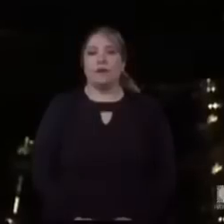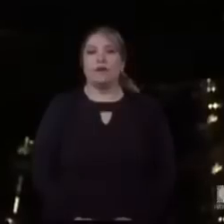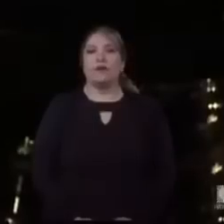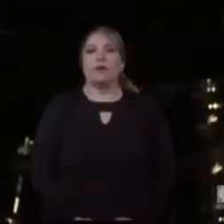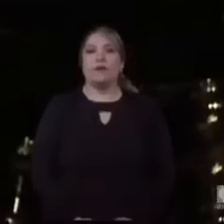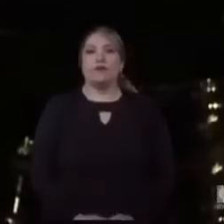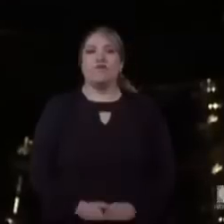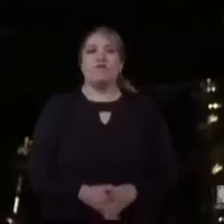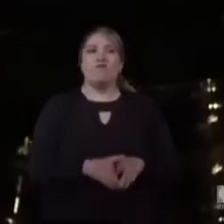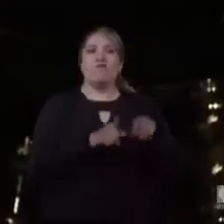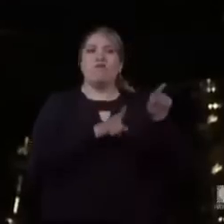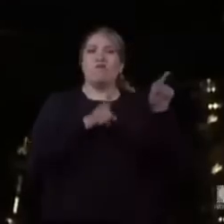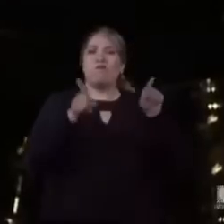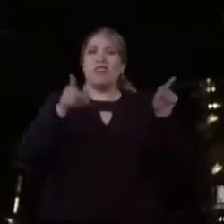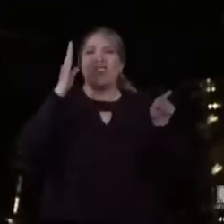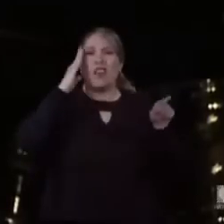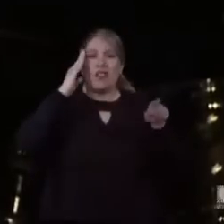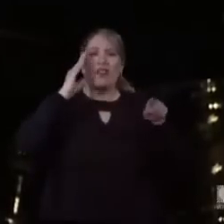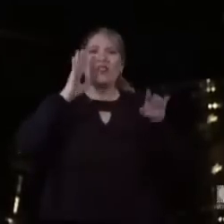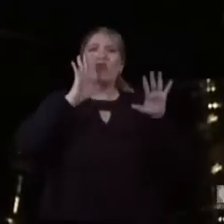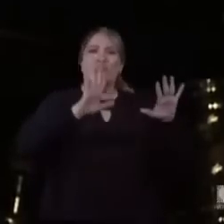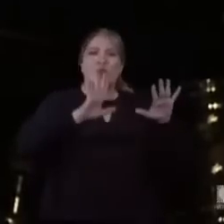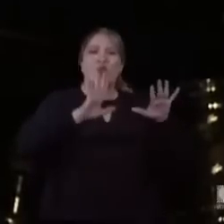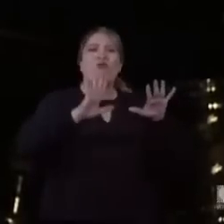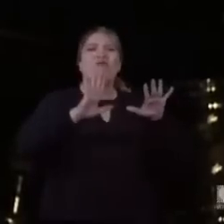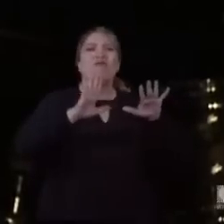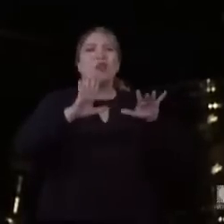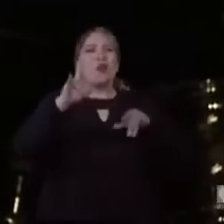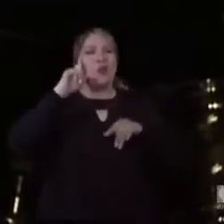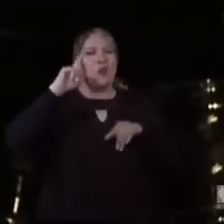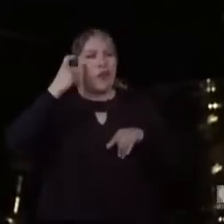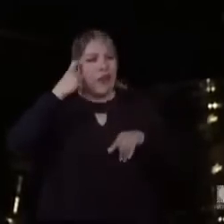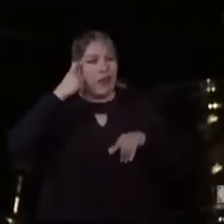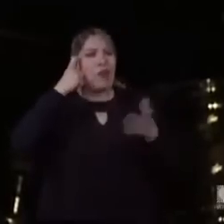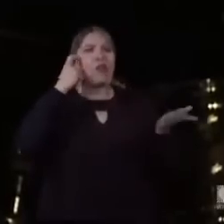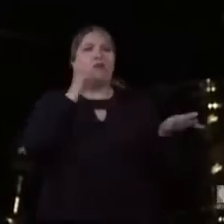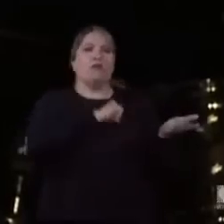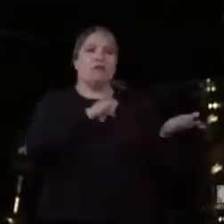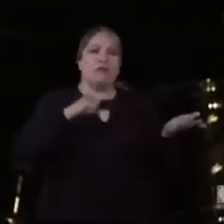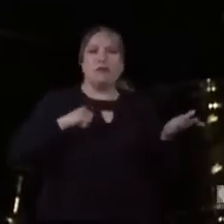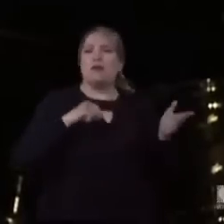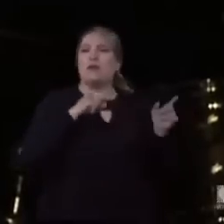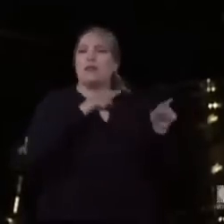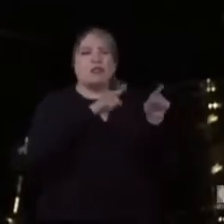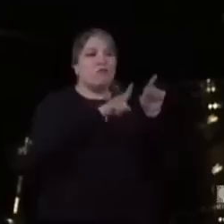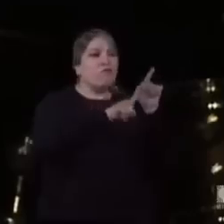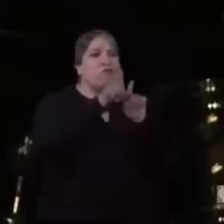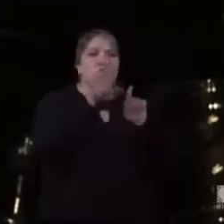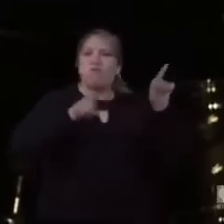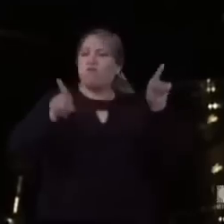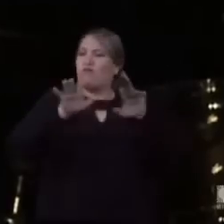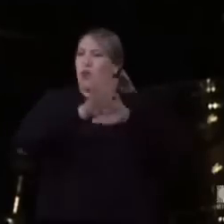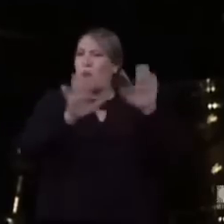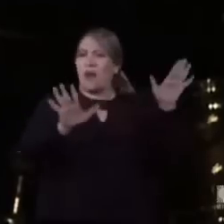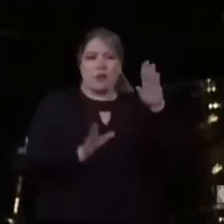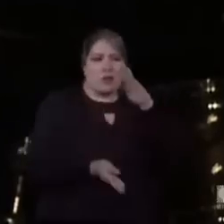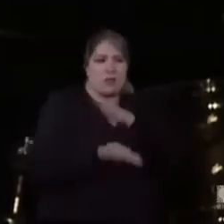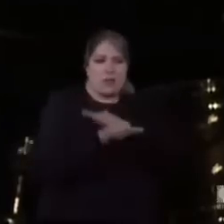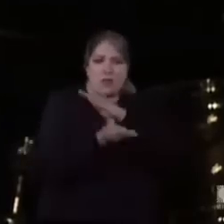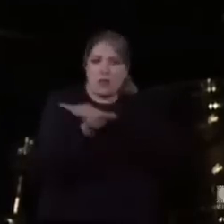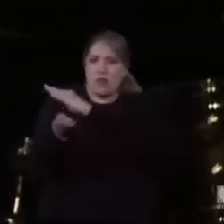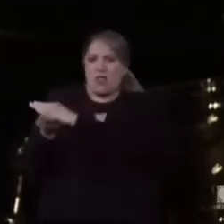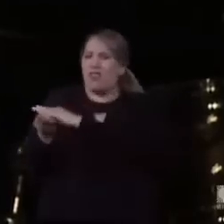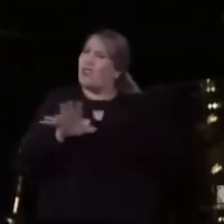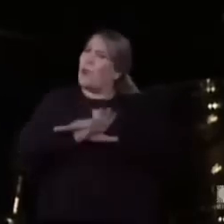A la burocracia estatal y administradores públicos y privados, pedimos rechazar y acabar con la corrupción en los